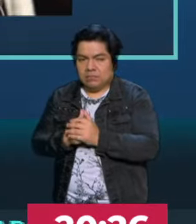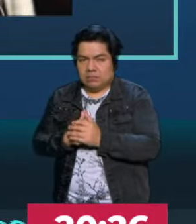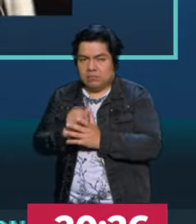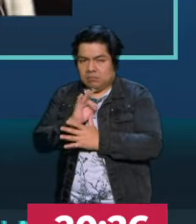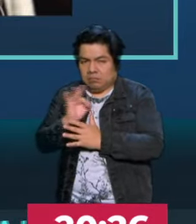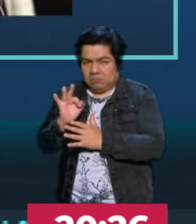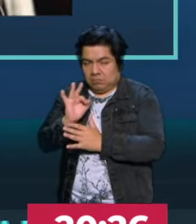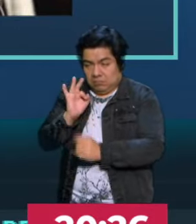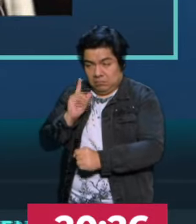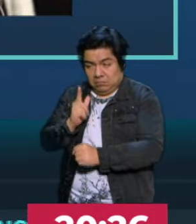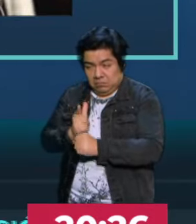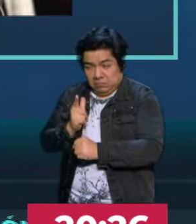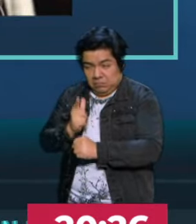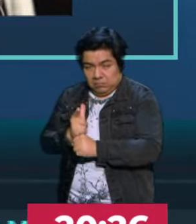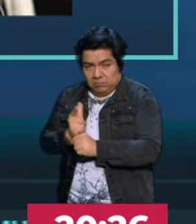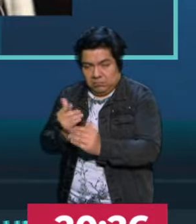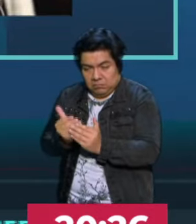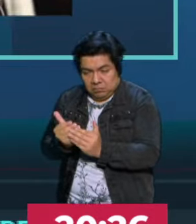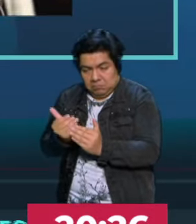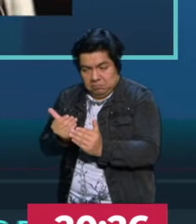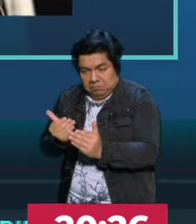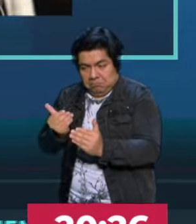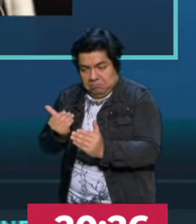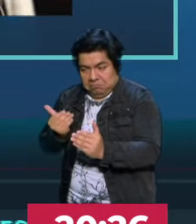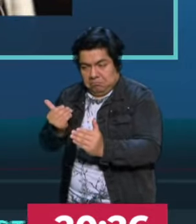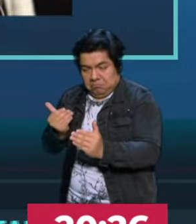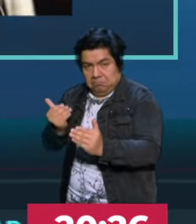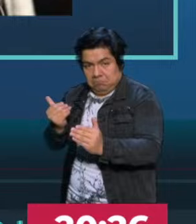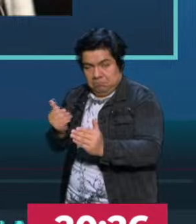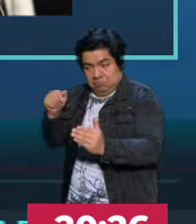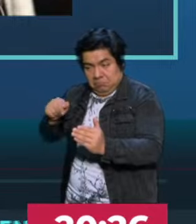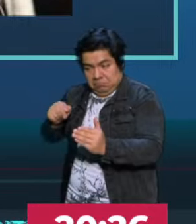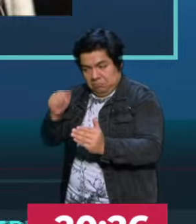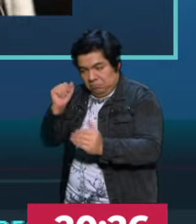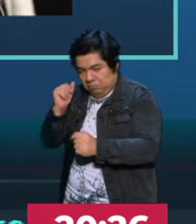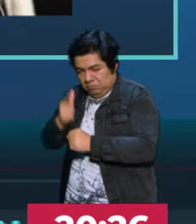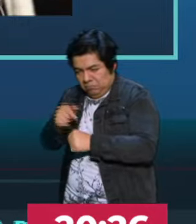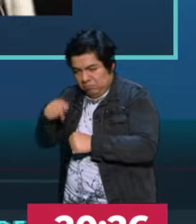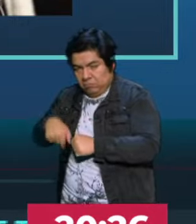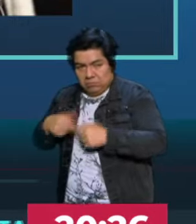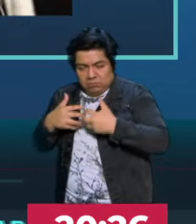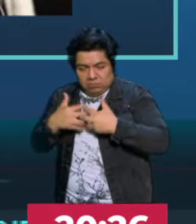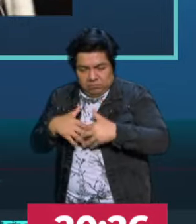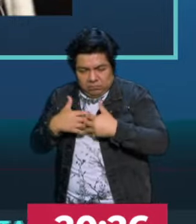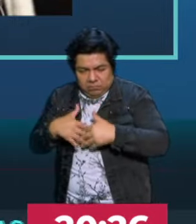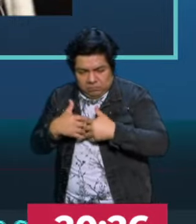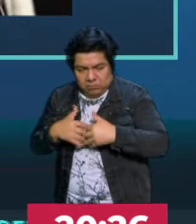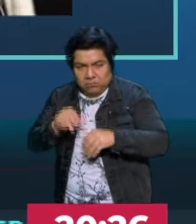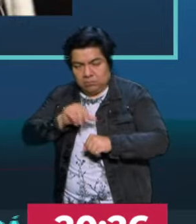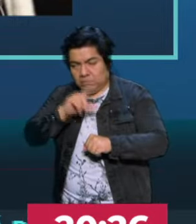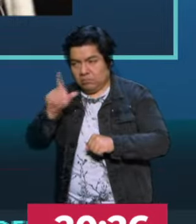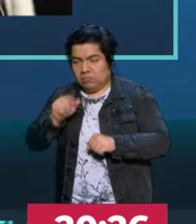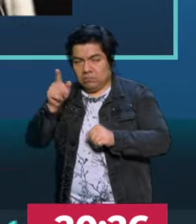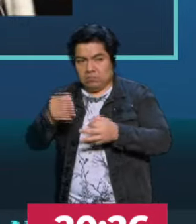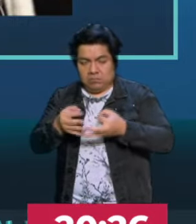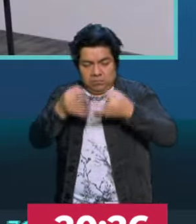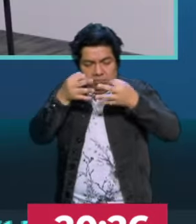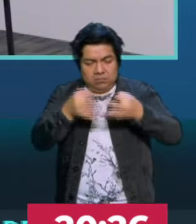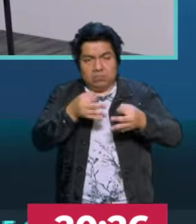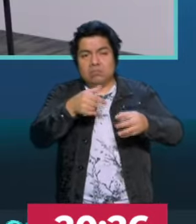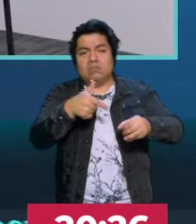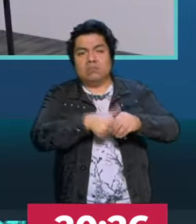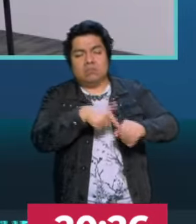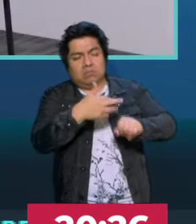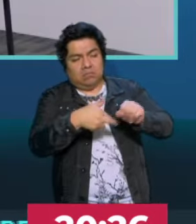ir identificando desde la que se refina en México, que va al mercado formal en las